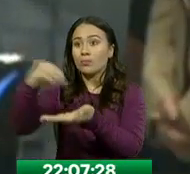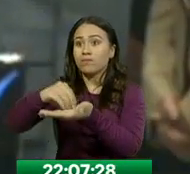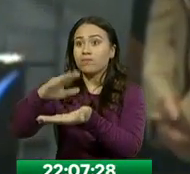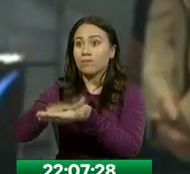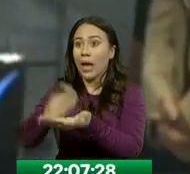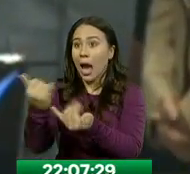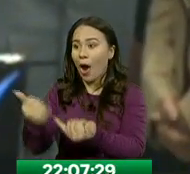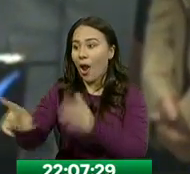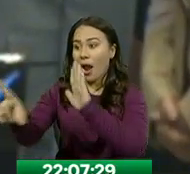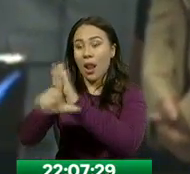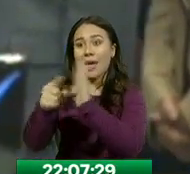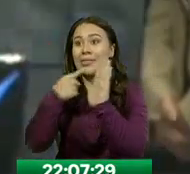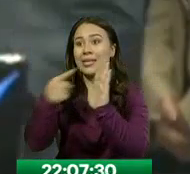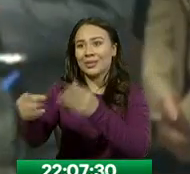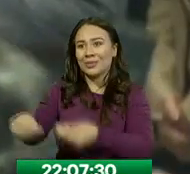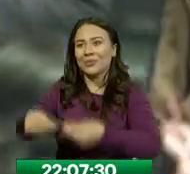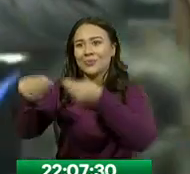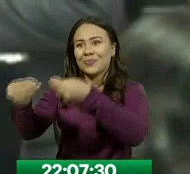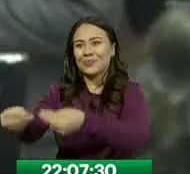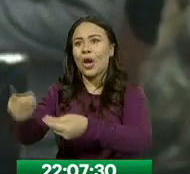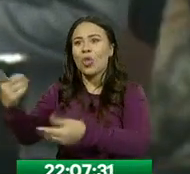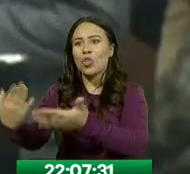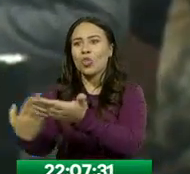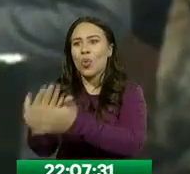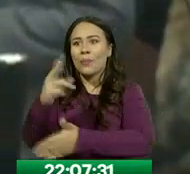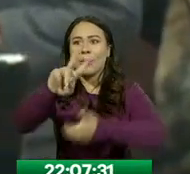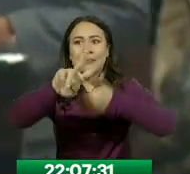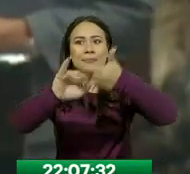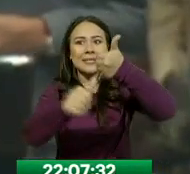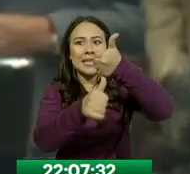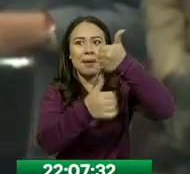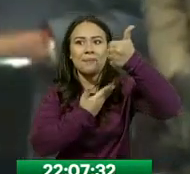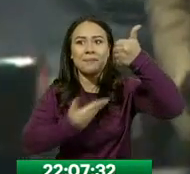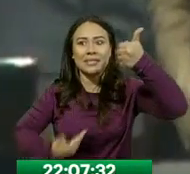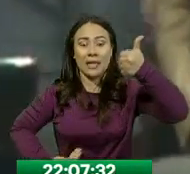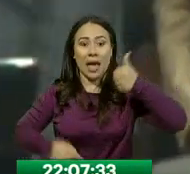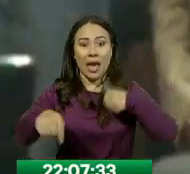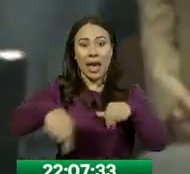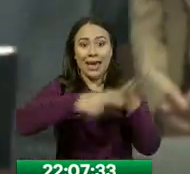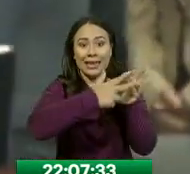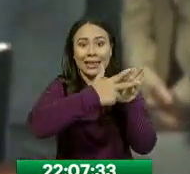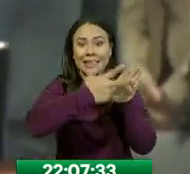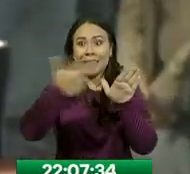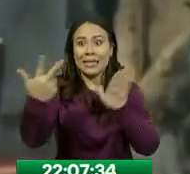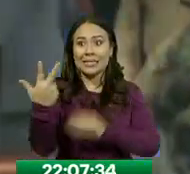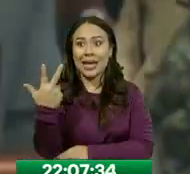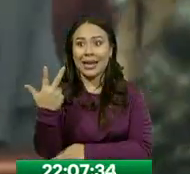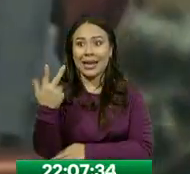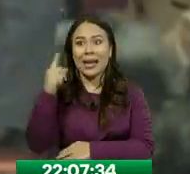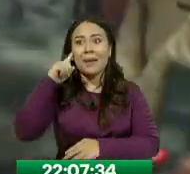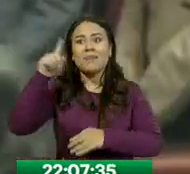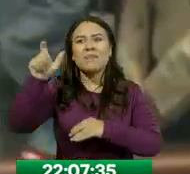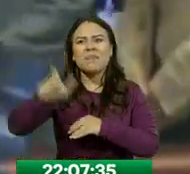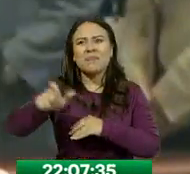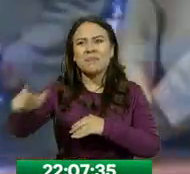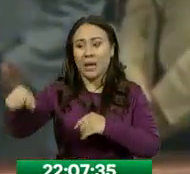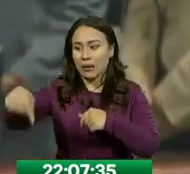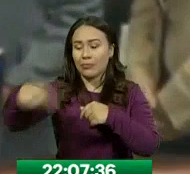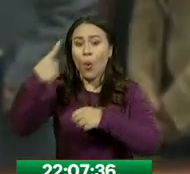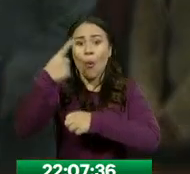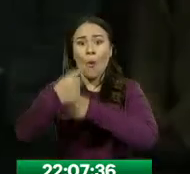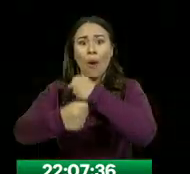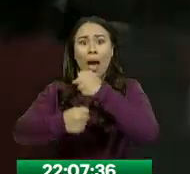y legalmente posesionado. Se convierte en la tercera persona en ocupar la vicepresidencia de la República en un